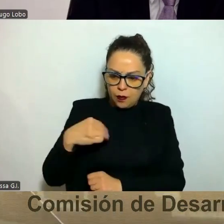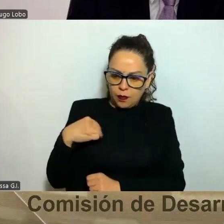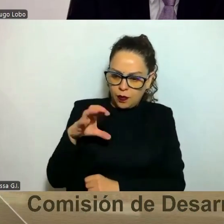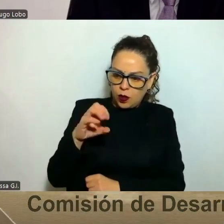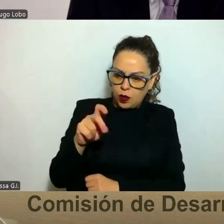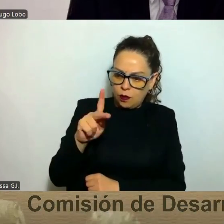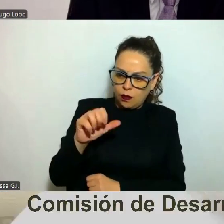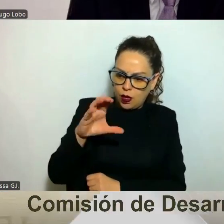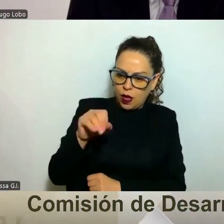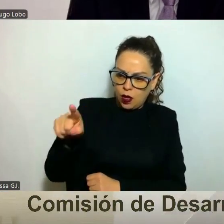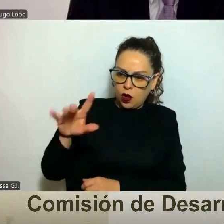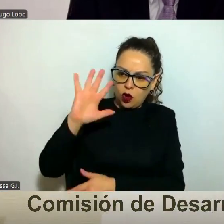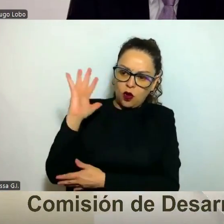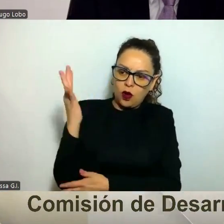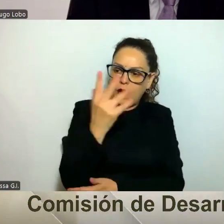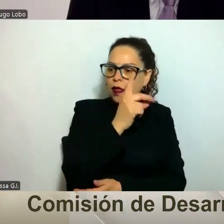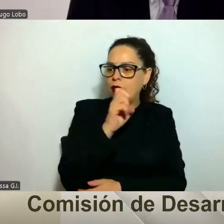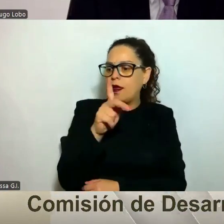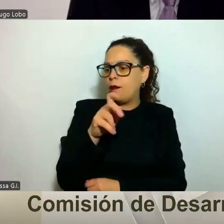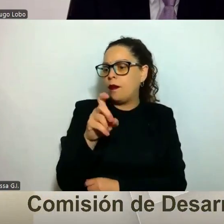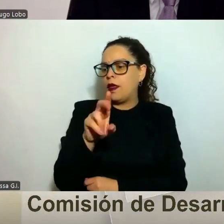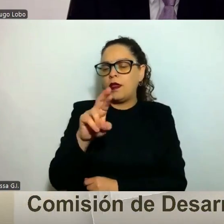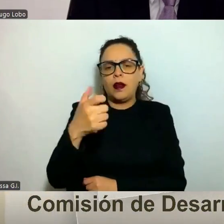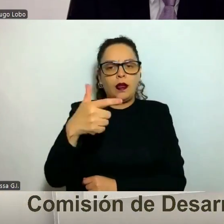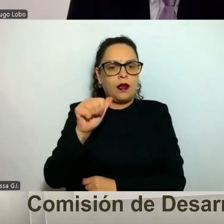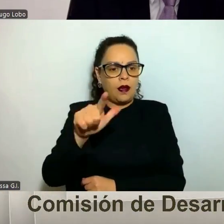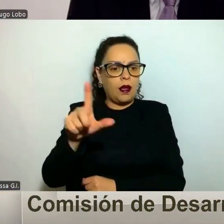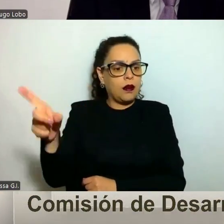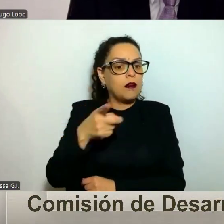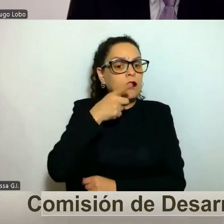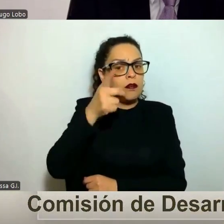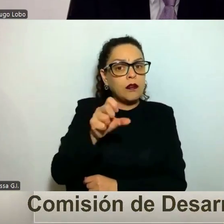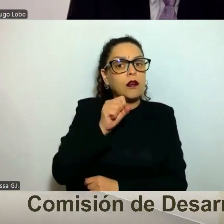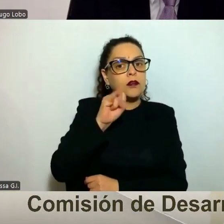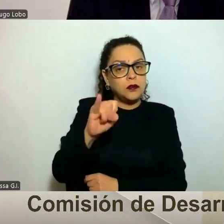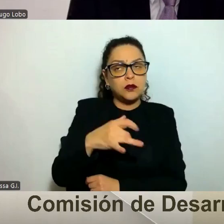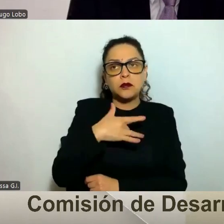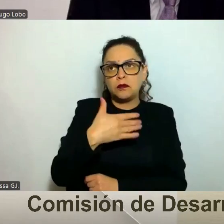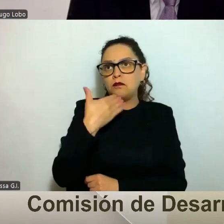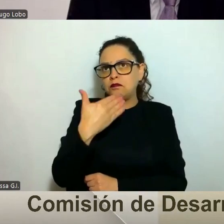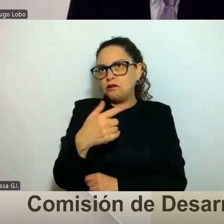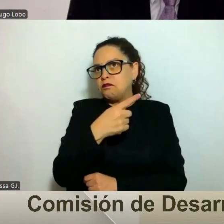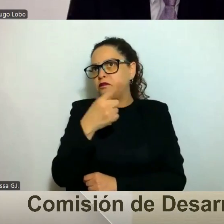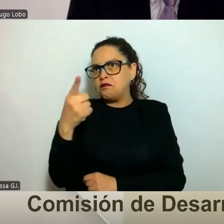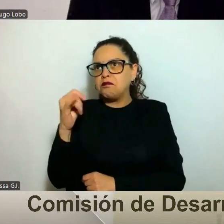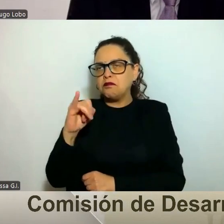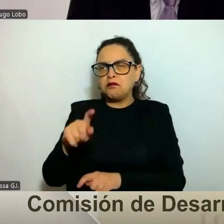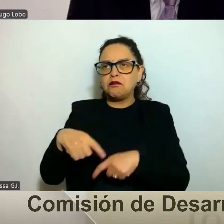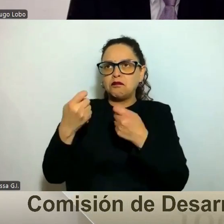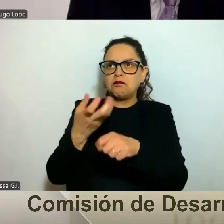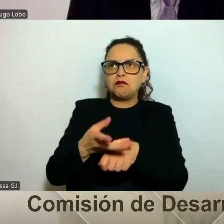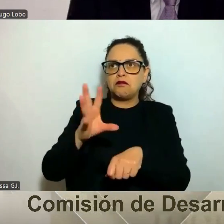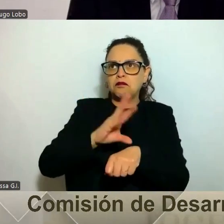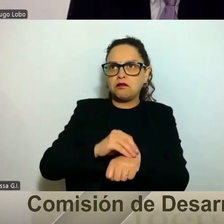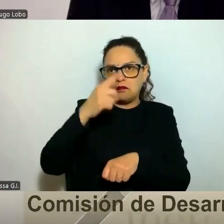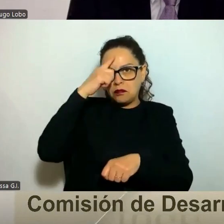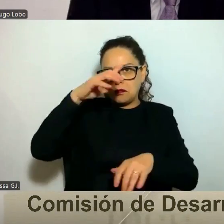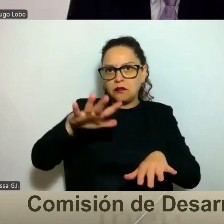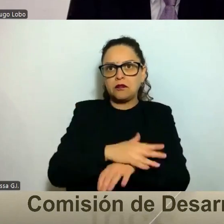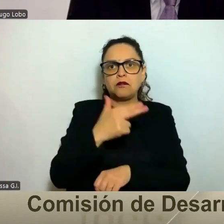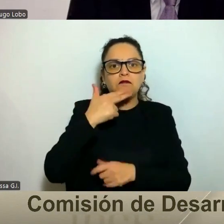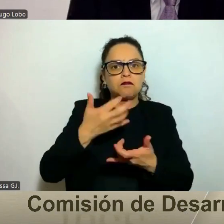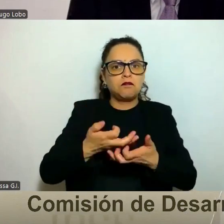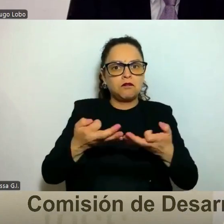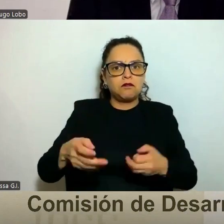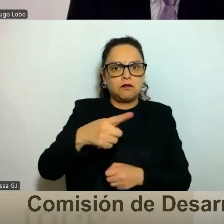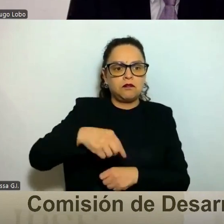Territorial Jardines del Pedregal, en donde manifiestan que otorgan el visto bueno para el cambio de uso del suelo propuesto en la iniciativa, documentos que